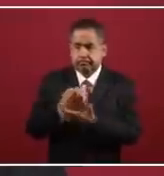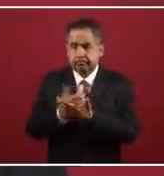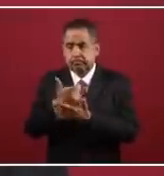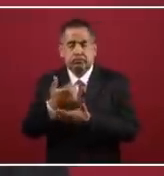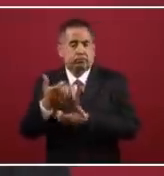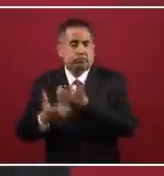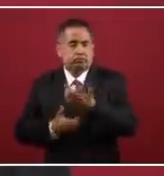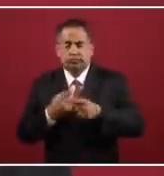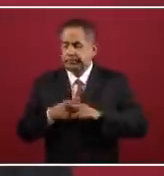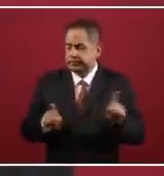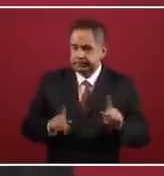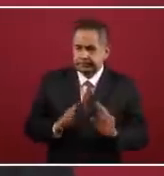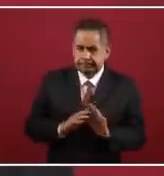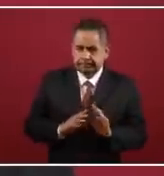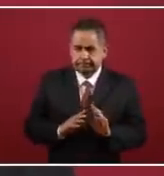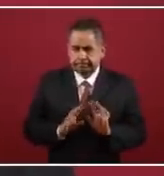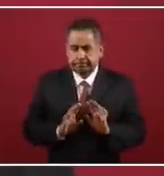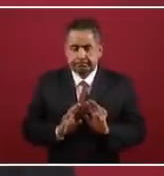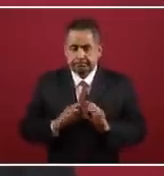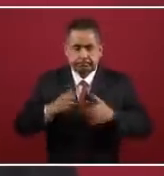comercial. En esto